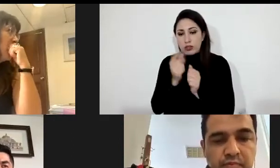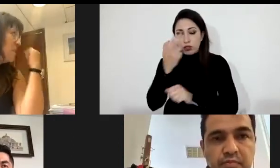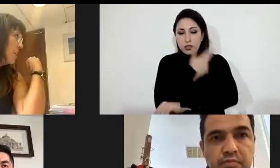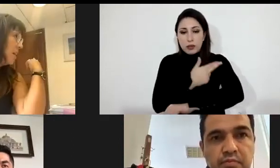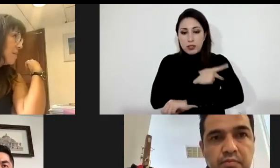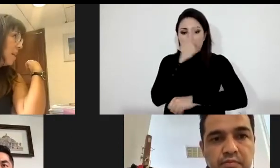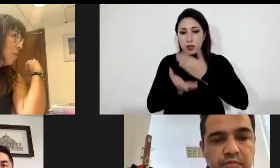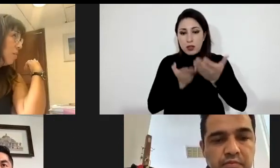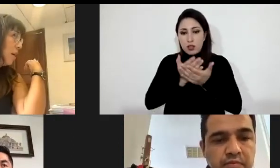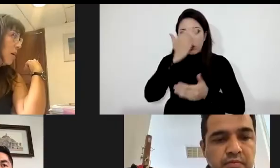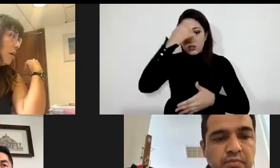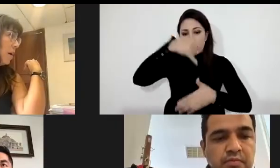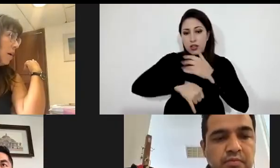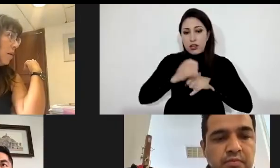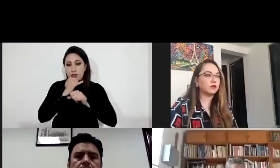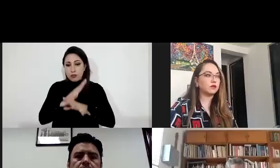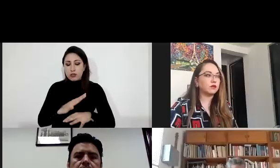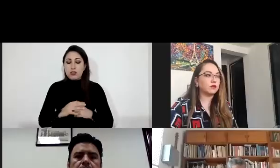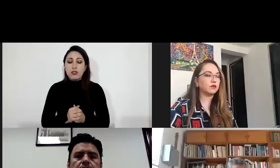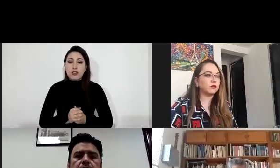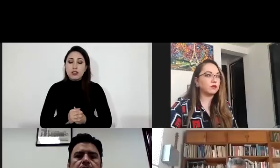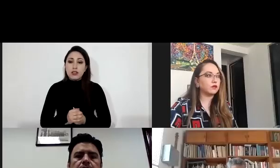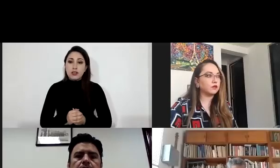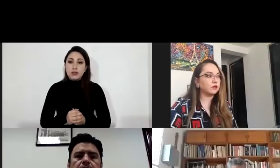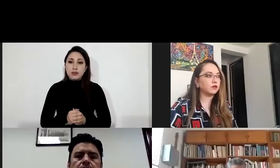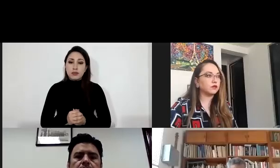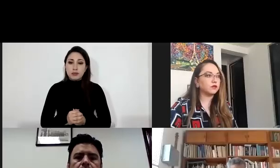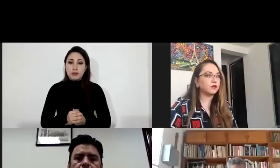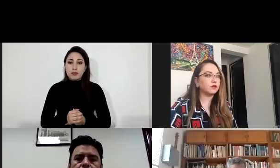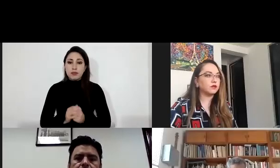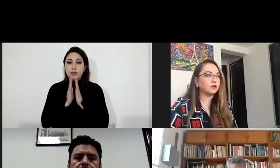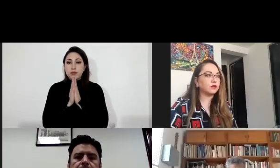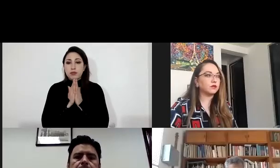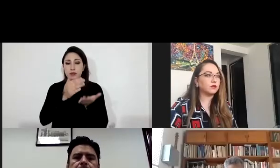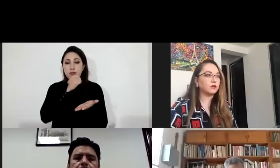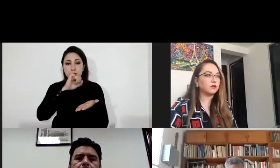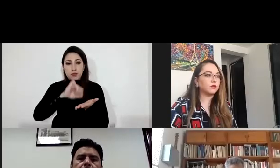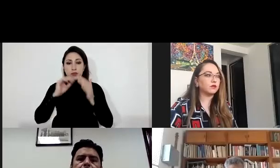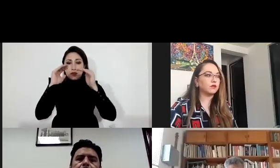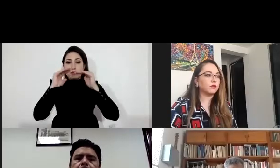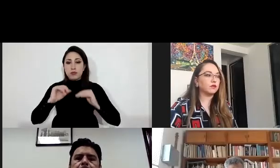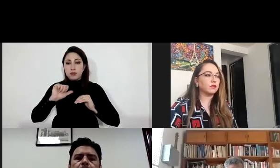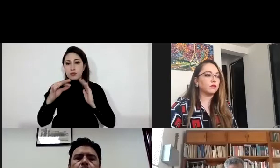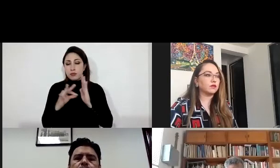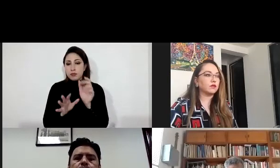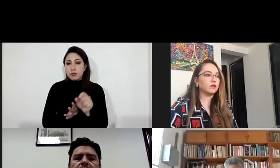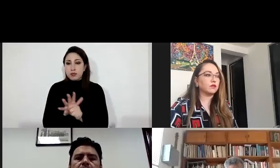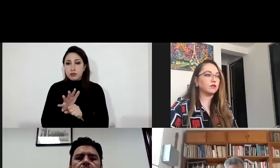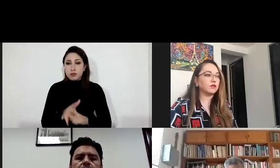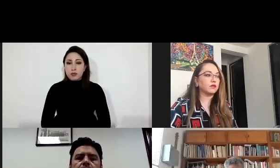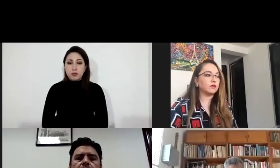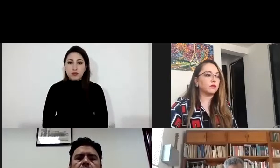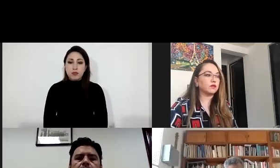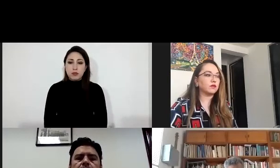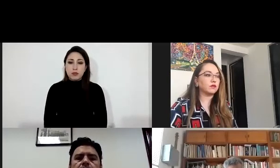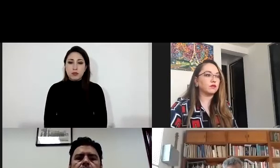Muchas gracias. Bien, entonces le solicito a la secretaria pueda dar continuidad con el punto siguiente.